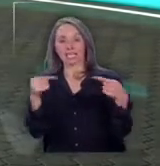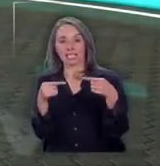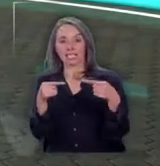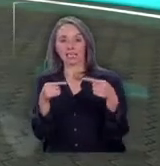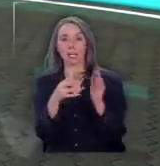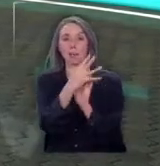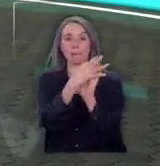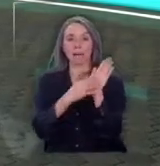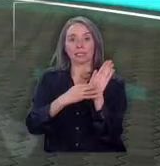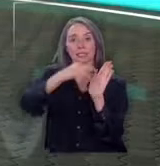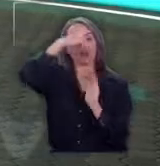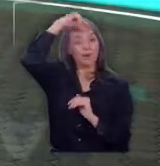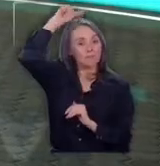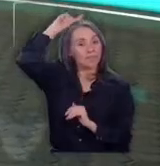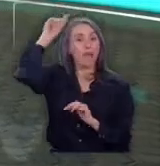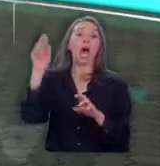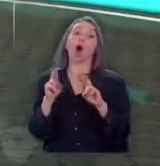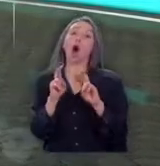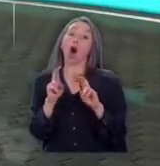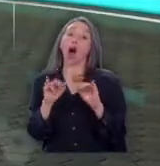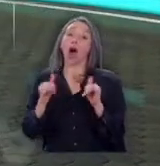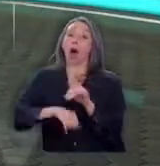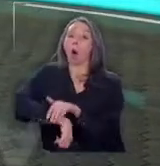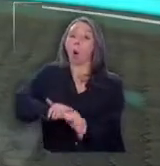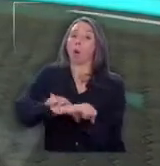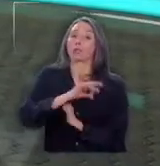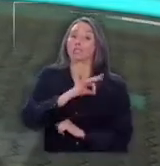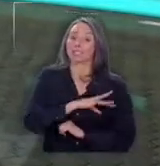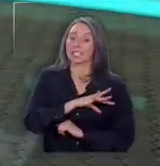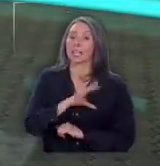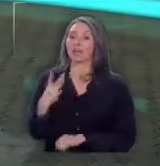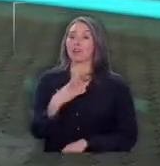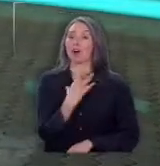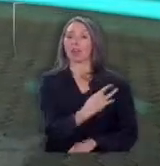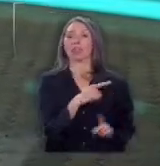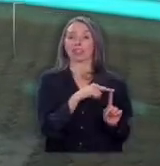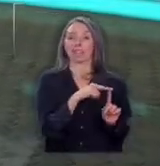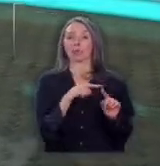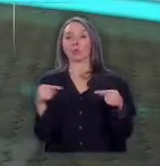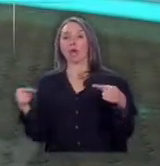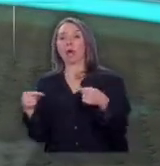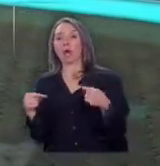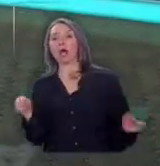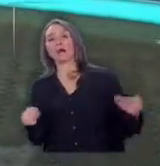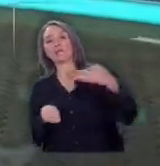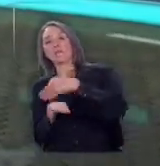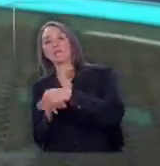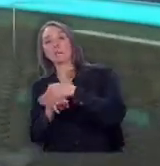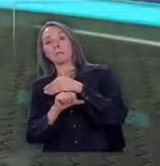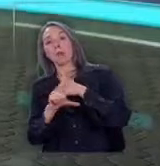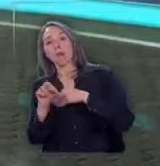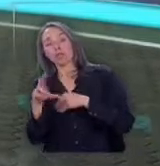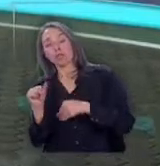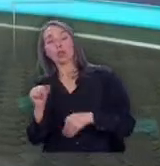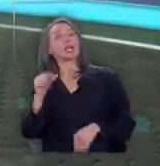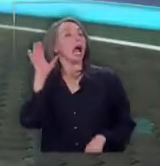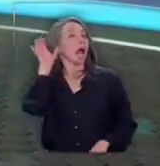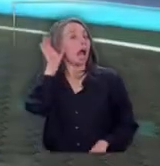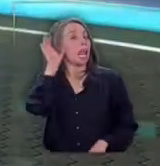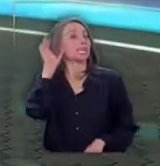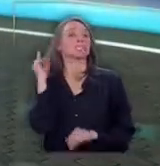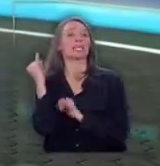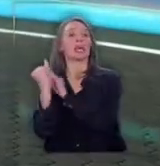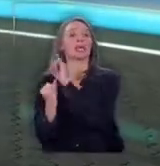Barcelona con Arturo Vidal Ojalá con el chileno como titular visitará al mallorca en tanto Alexis Sánchez e Inter de